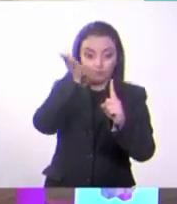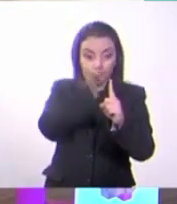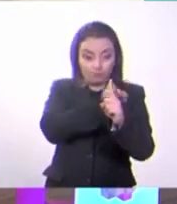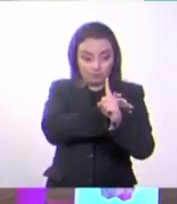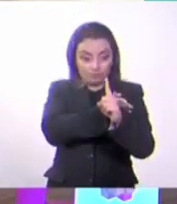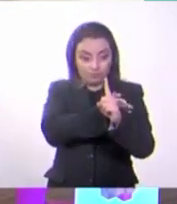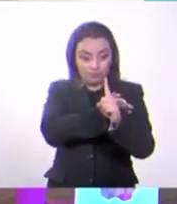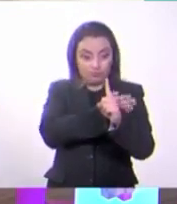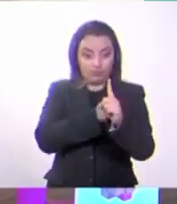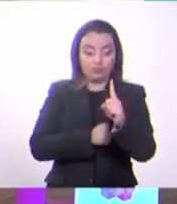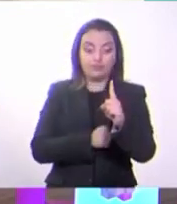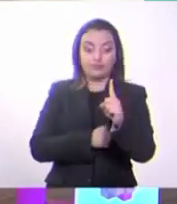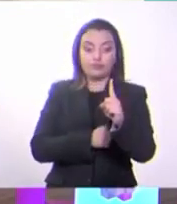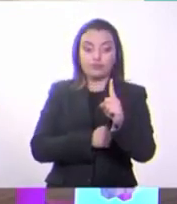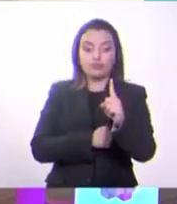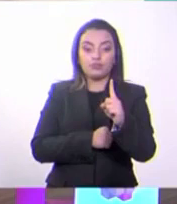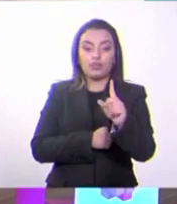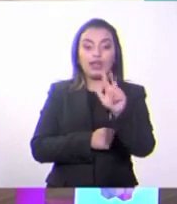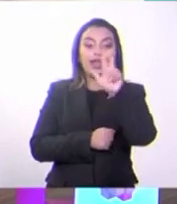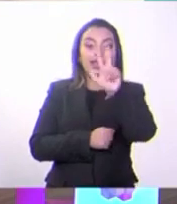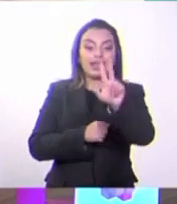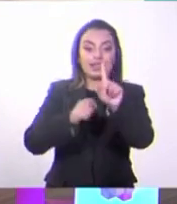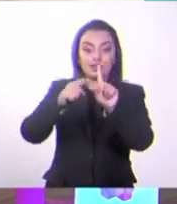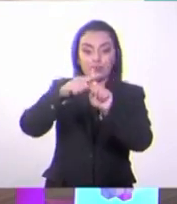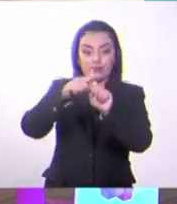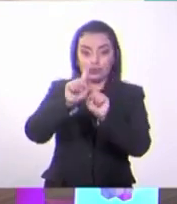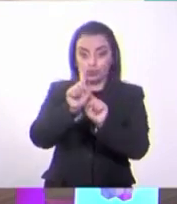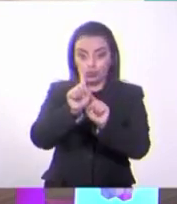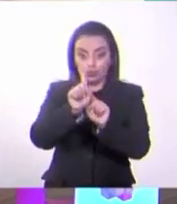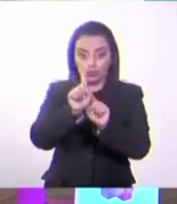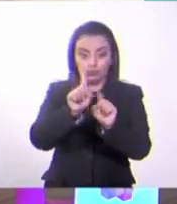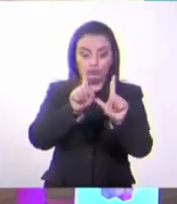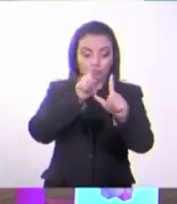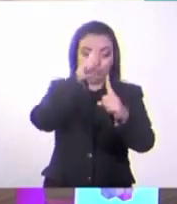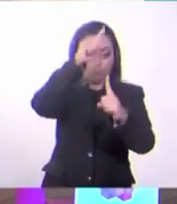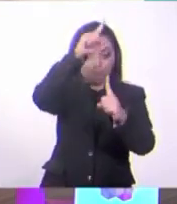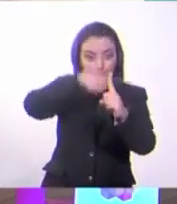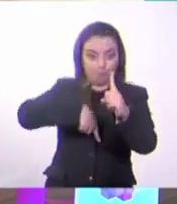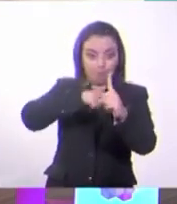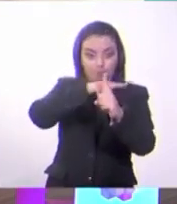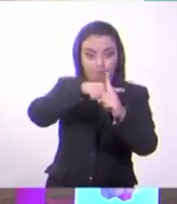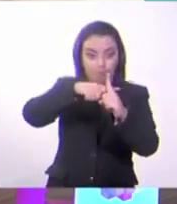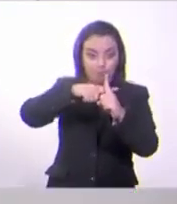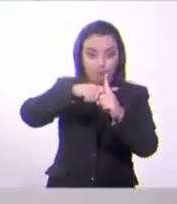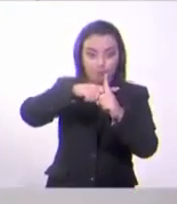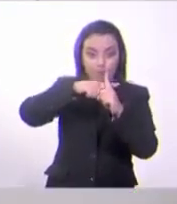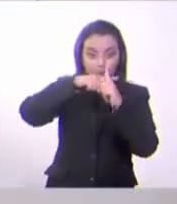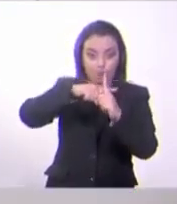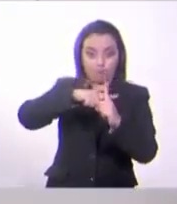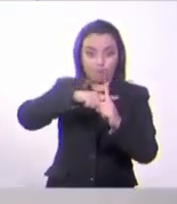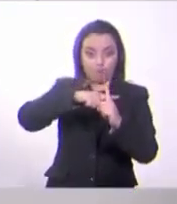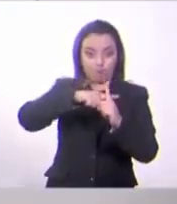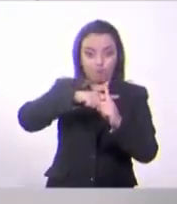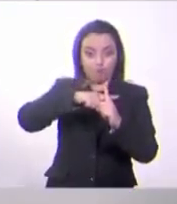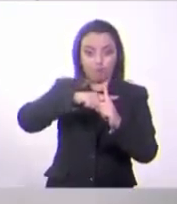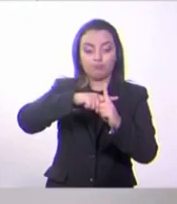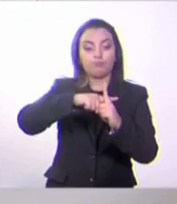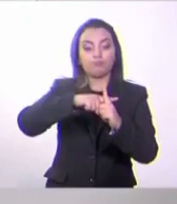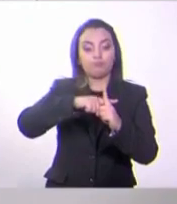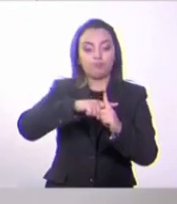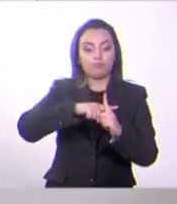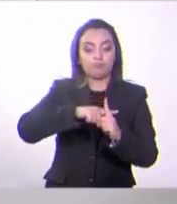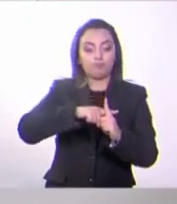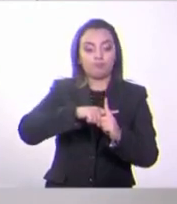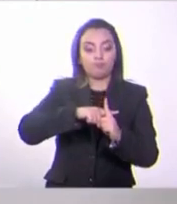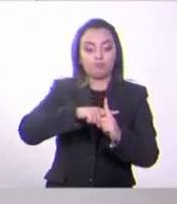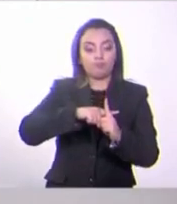dar 3 más 1, Sí. entonces 4. Es este punto que está aquí. Eso es 4. Para x igual a 3,